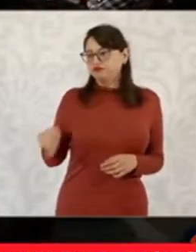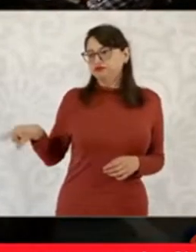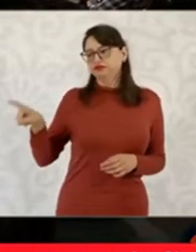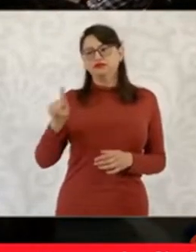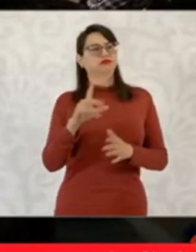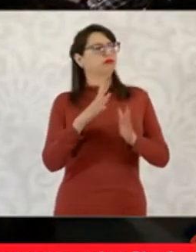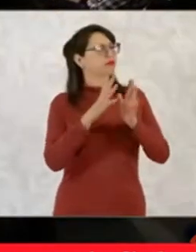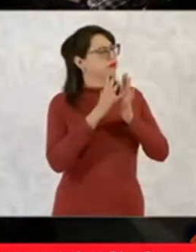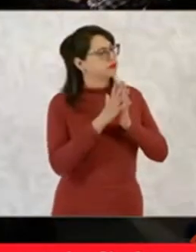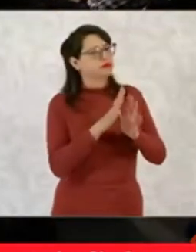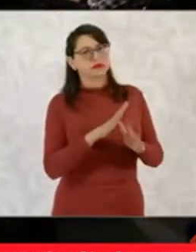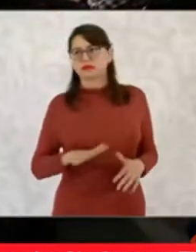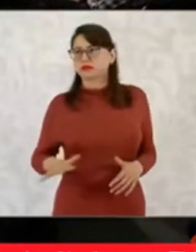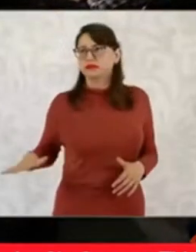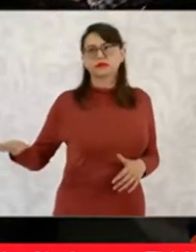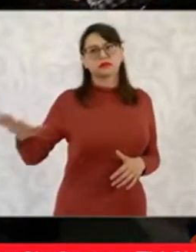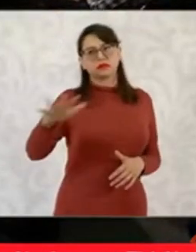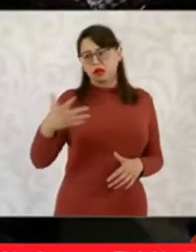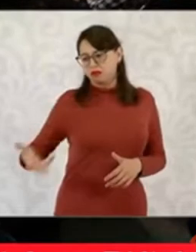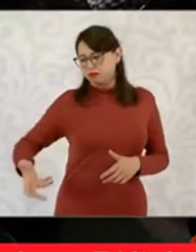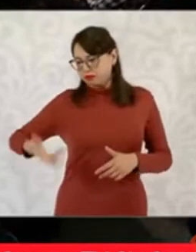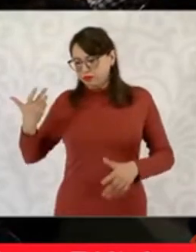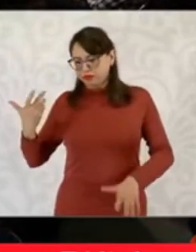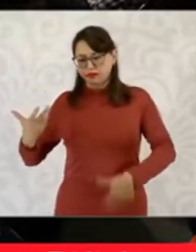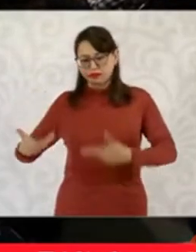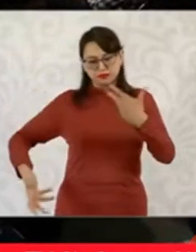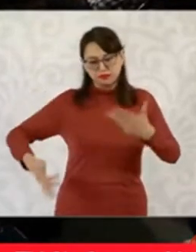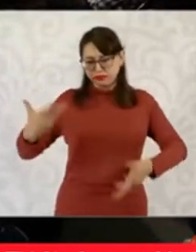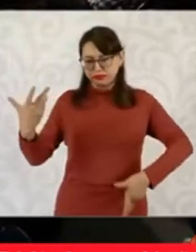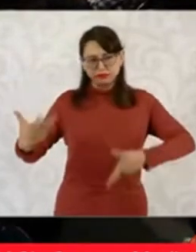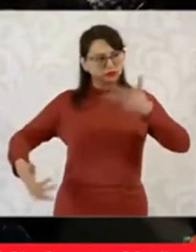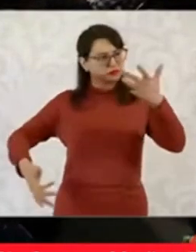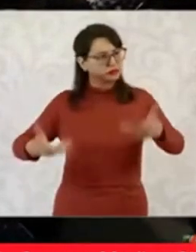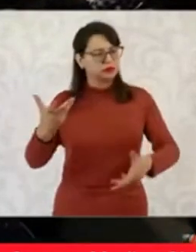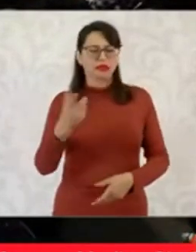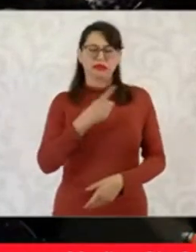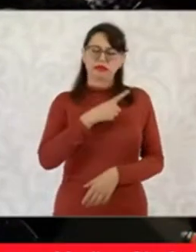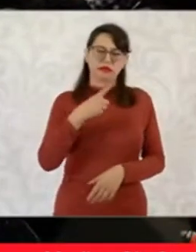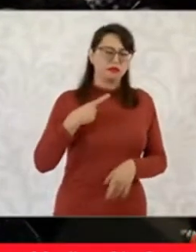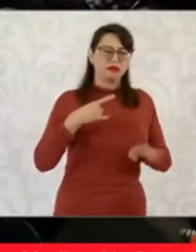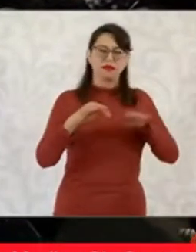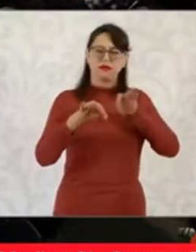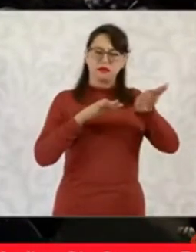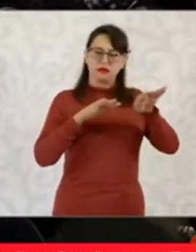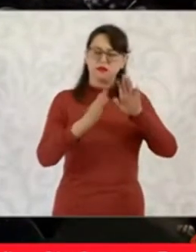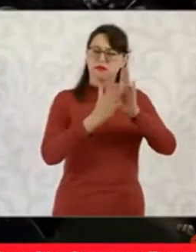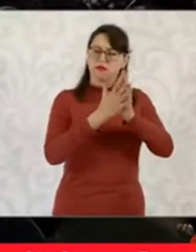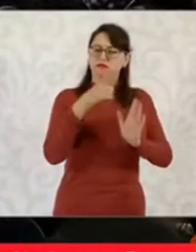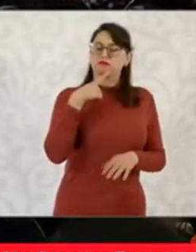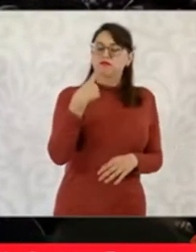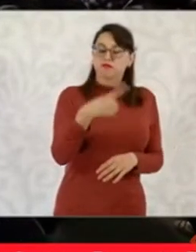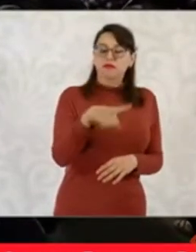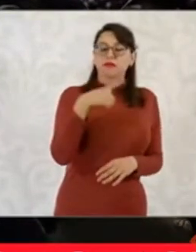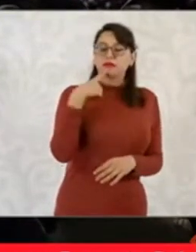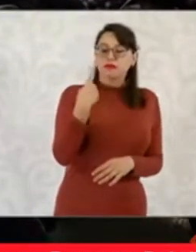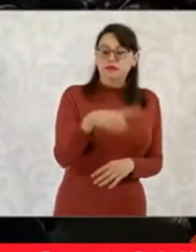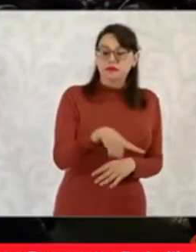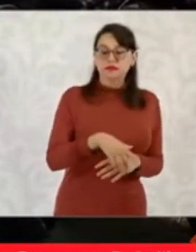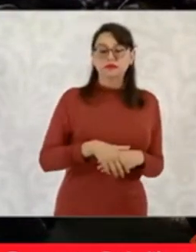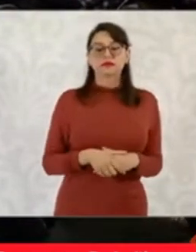se hiciera el trabajo, que estos meses se había abandonado el lugar, haciendo los reclamos propios y diciendo que por favor